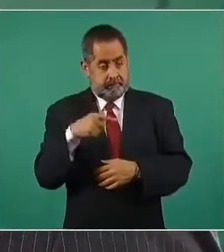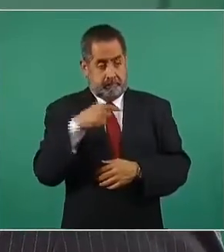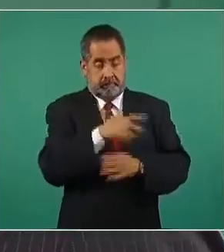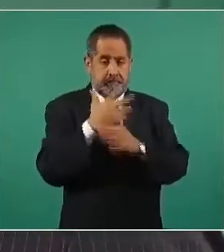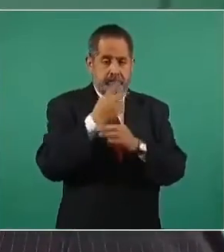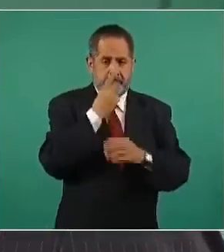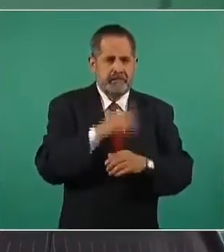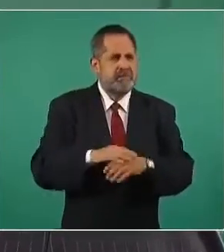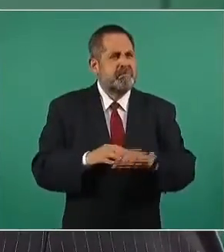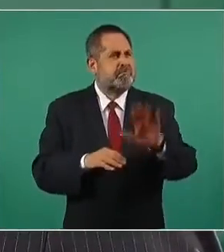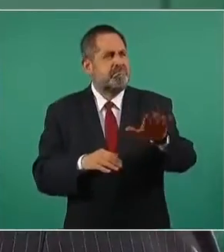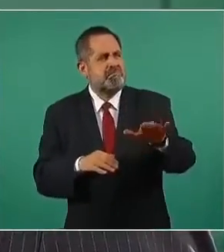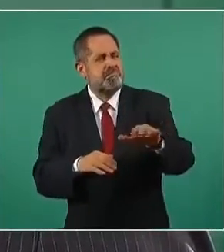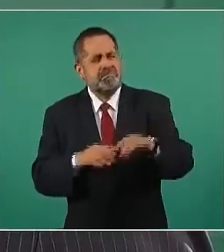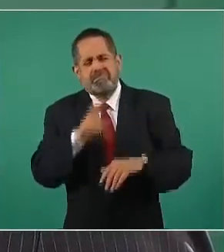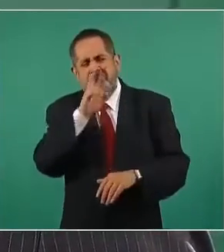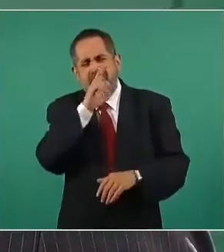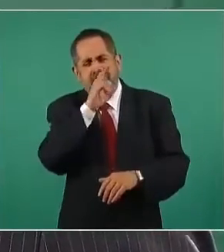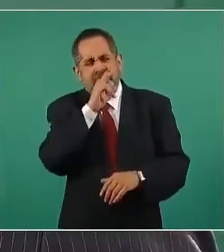no se preocupe,